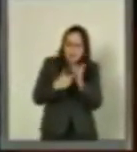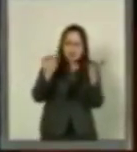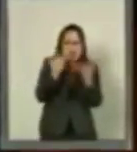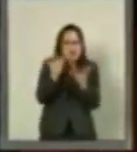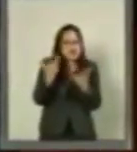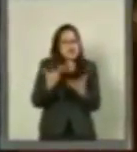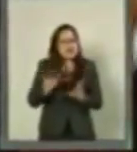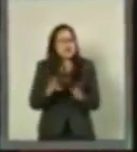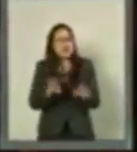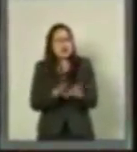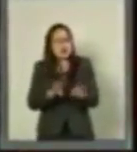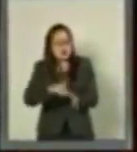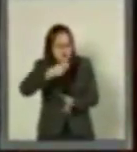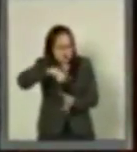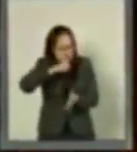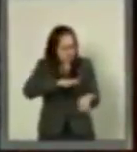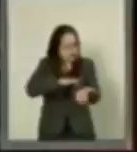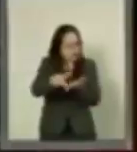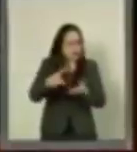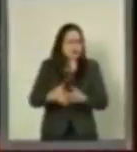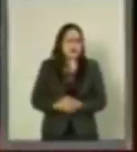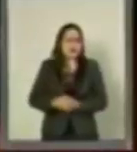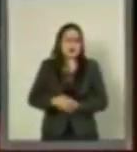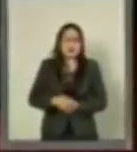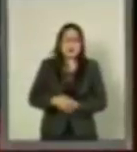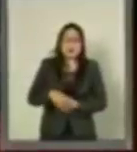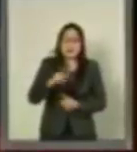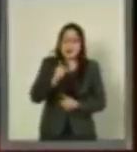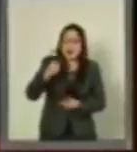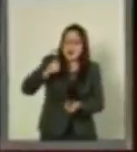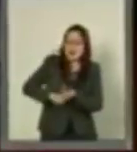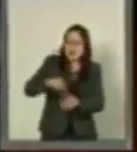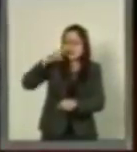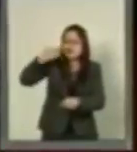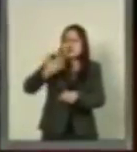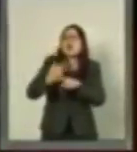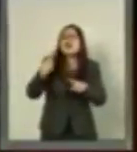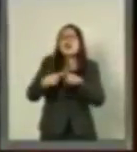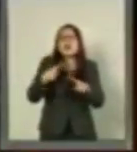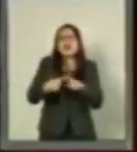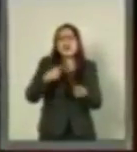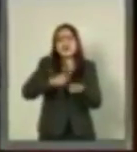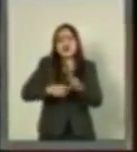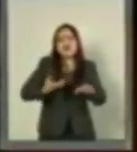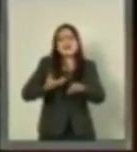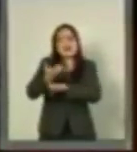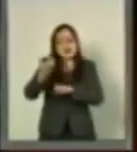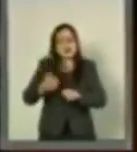pero la operación también corresponde a los estados.